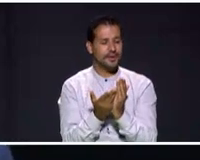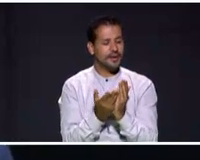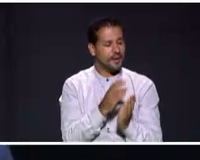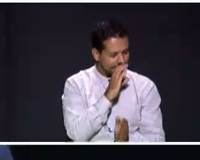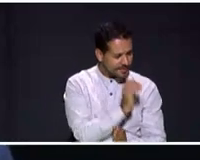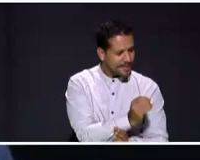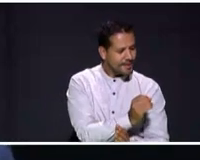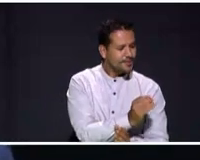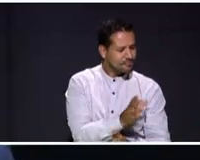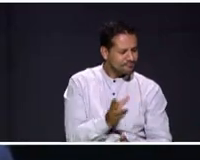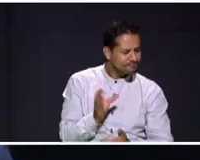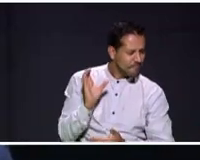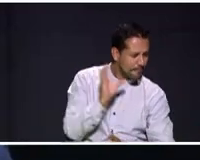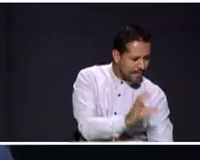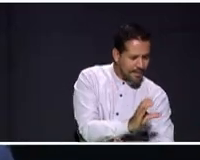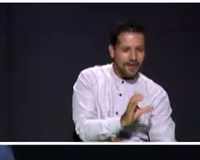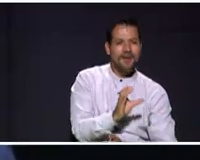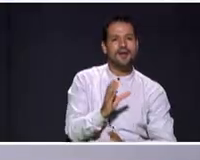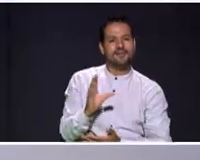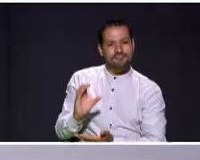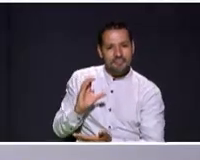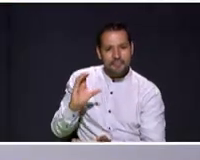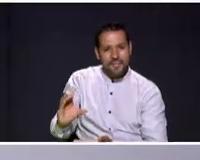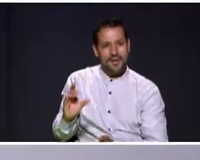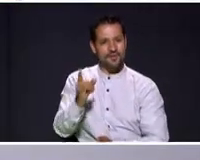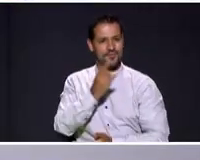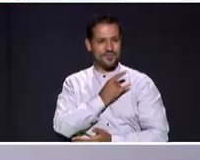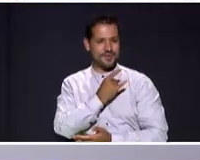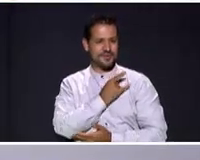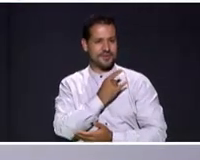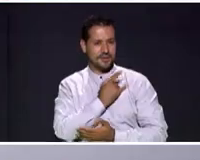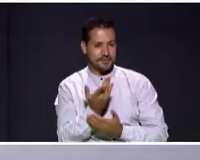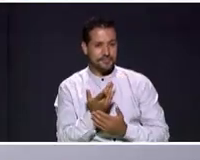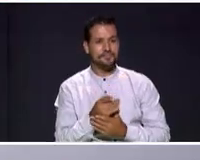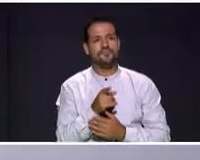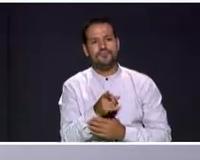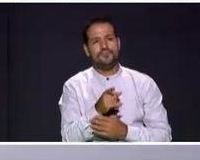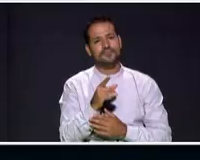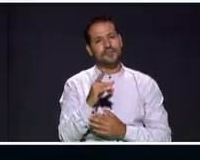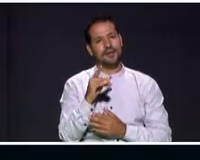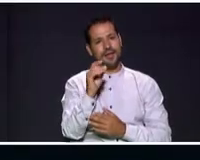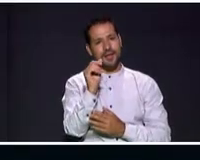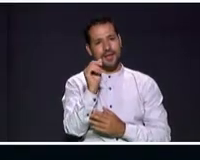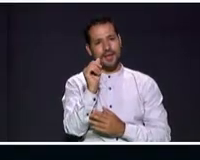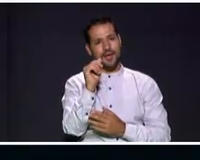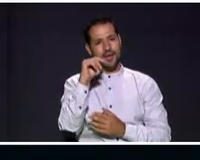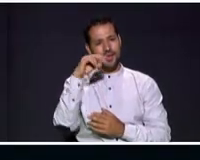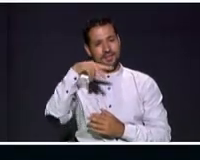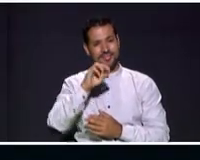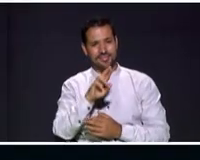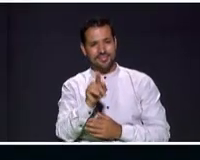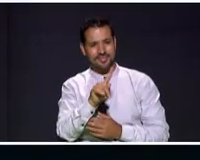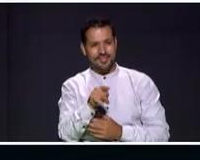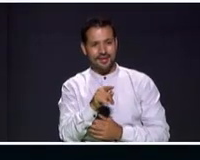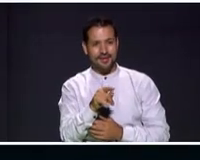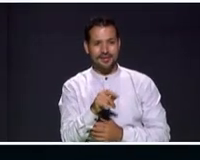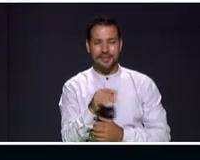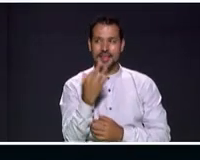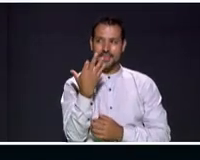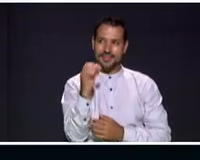apuesta por el acceso a la universidad de antioquia candidato andrés guerra su propuesta oscar y mónica en 30 segundos